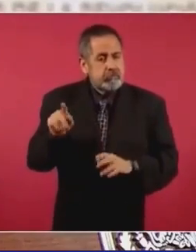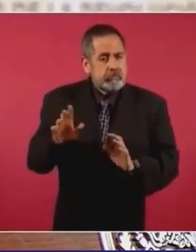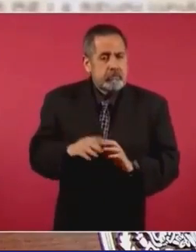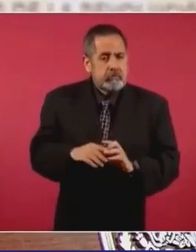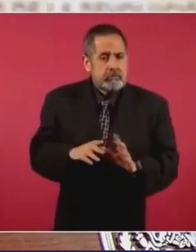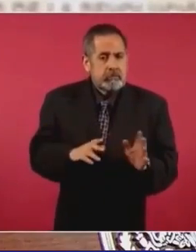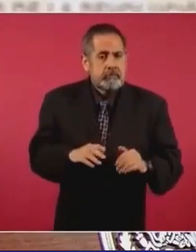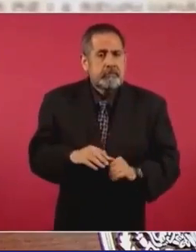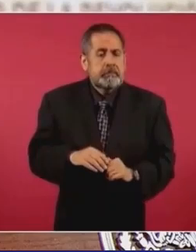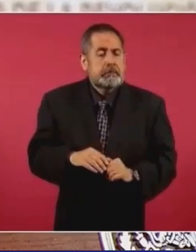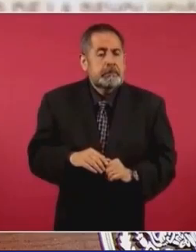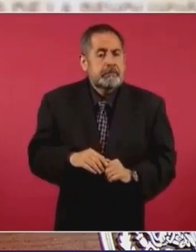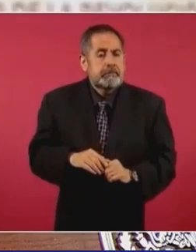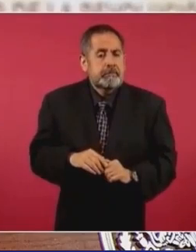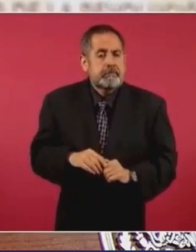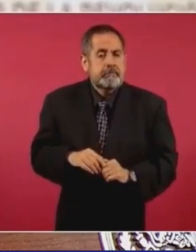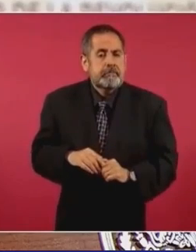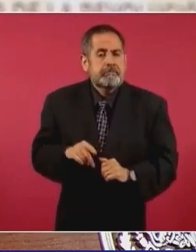la transformación.